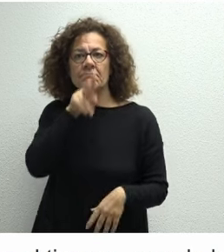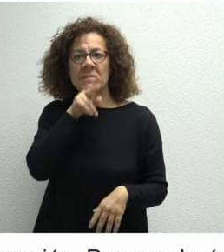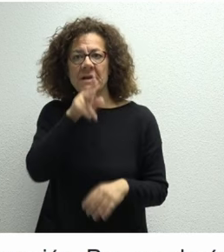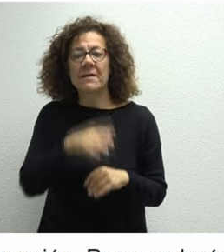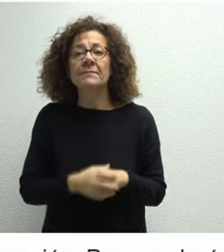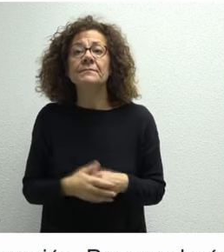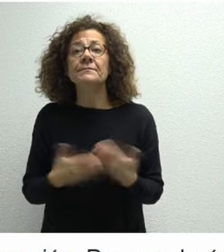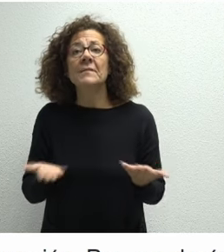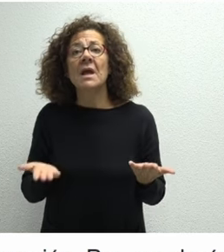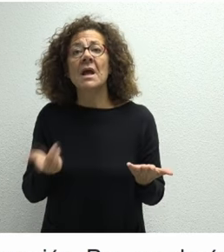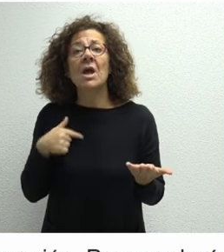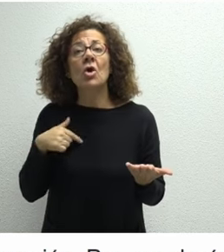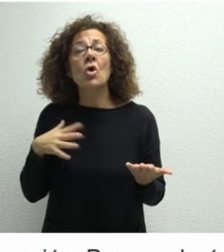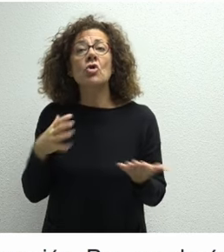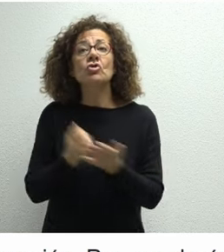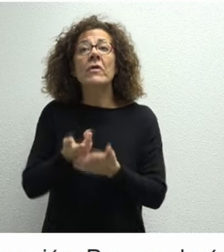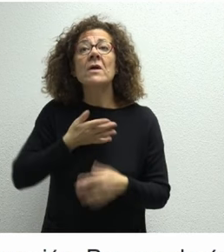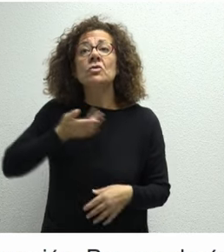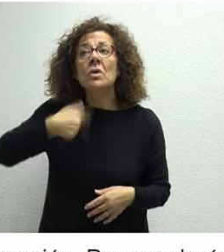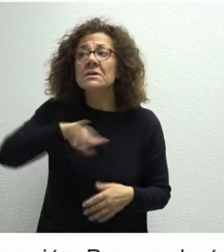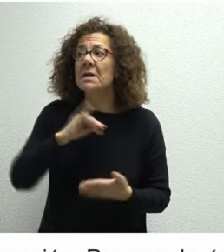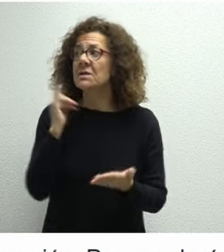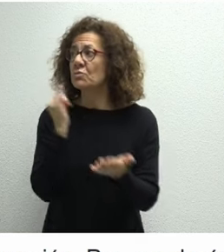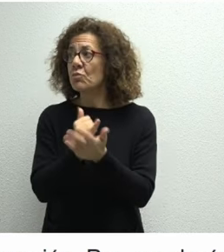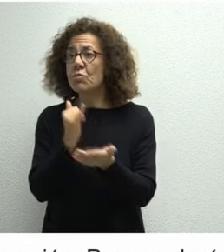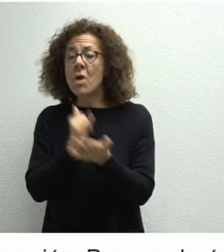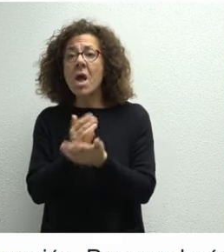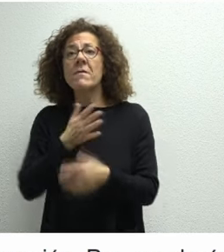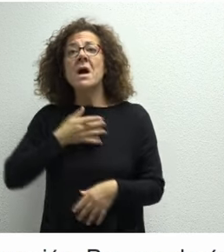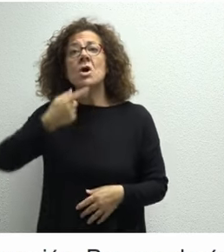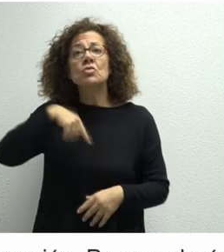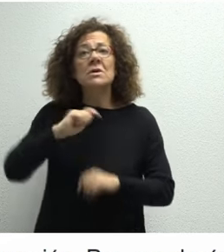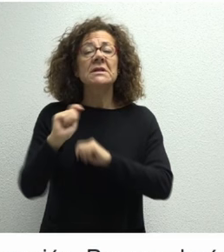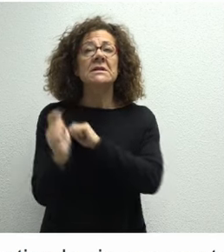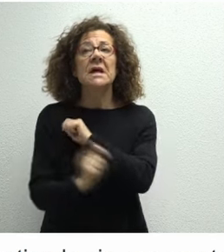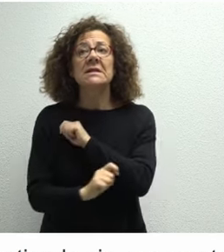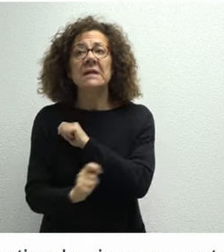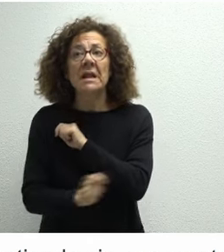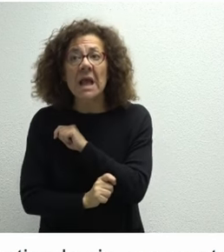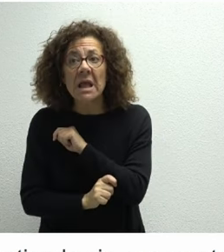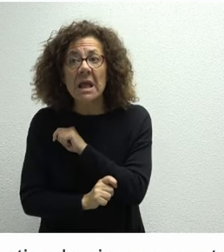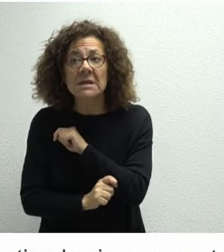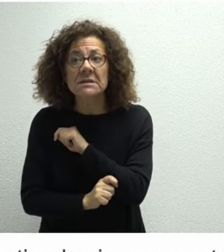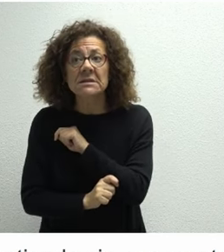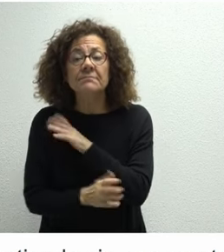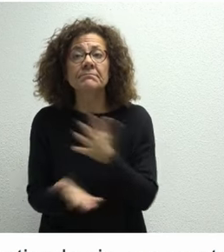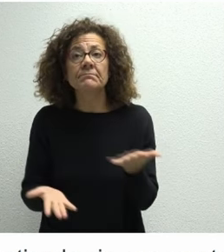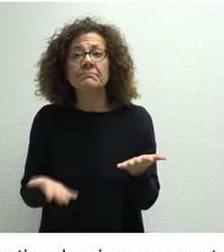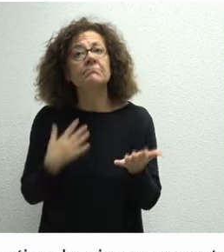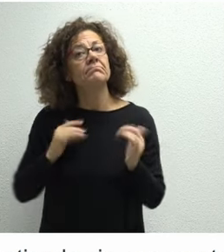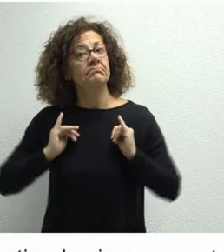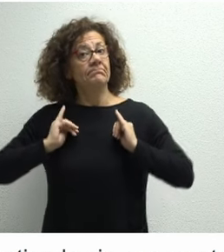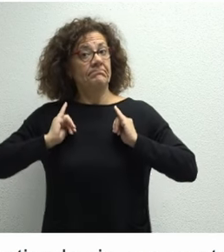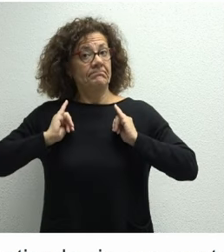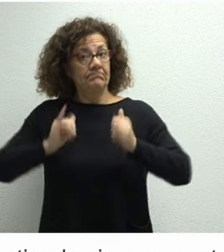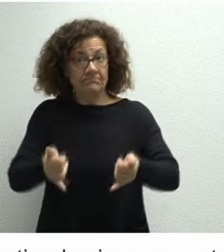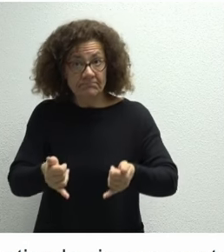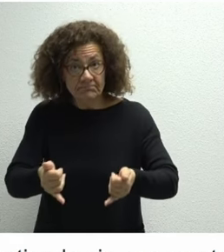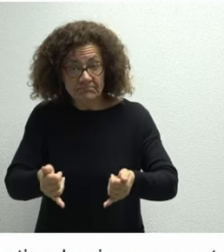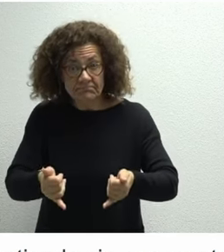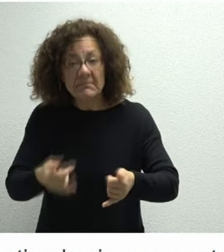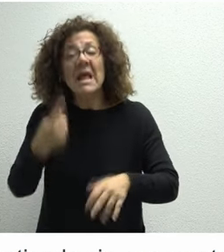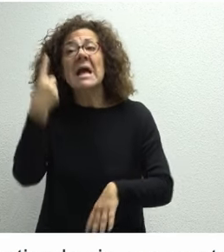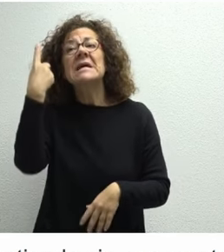y Bueno pues allá con todas nuestras pruebas con todas nuestras estrategias pues allá que nos lanzamos y